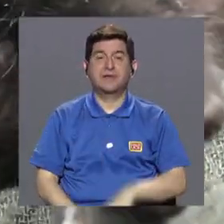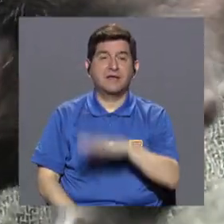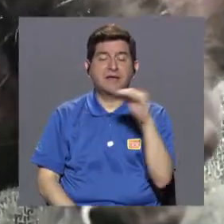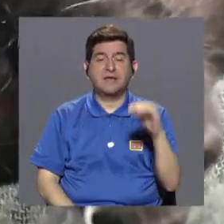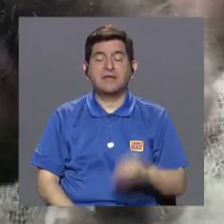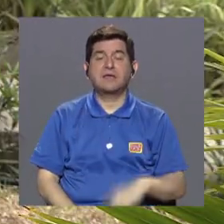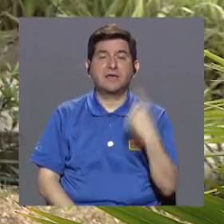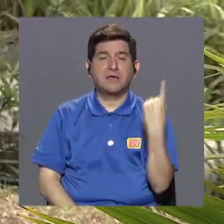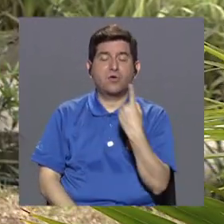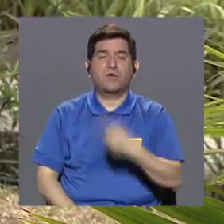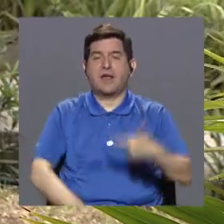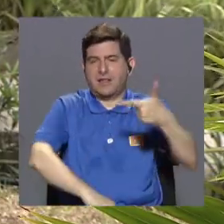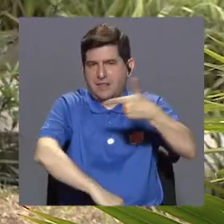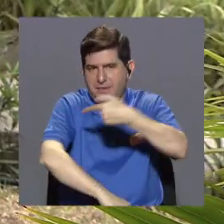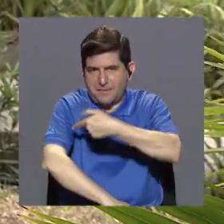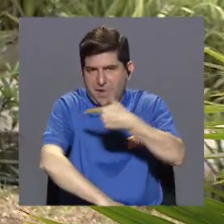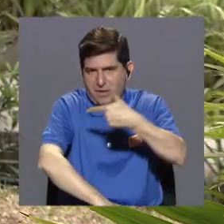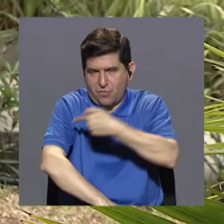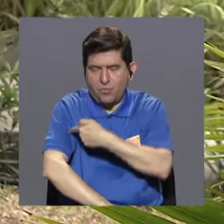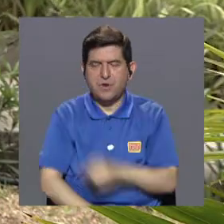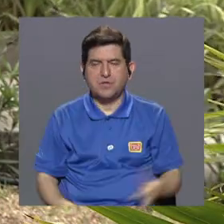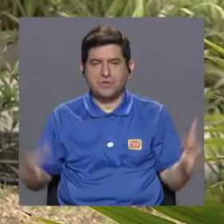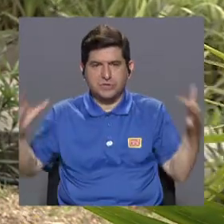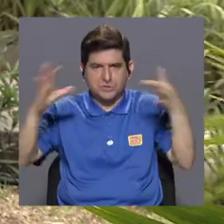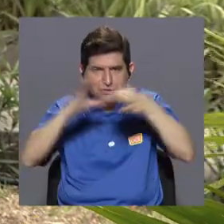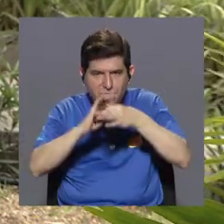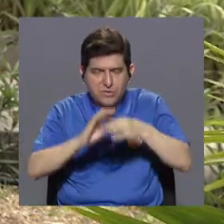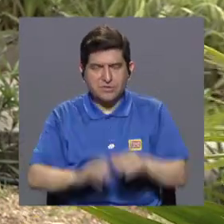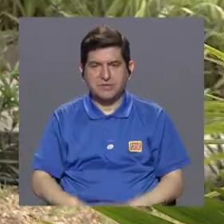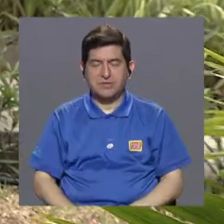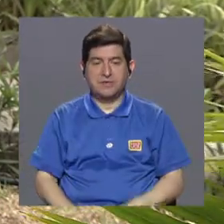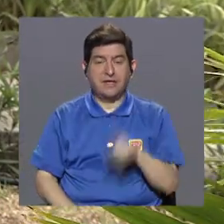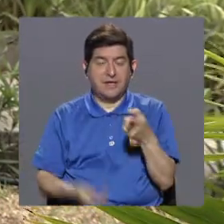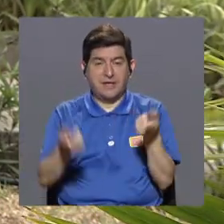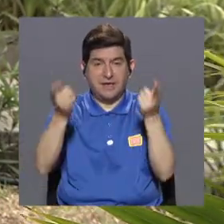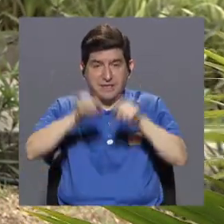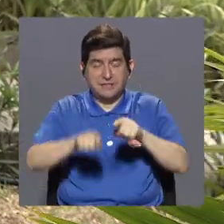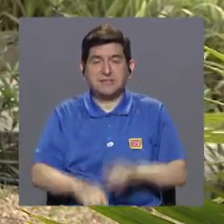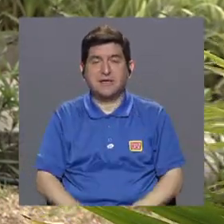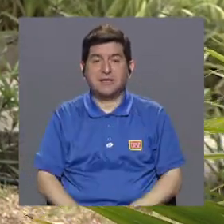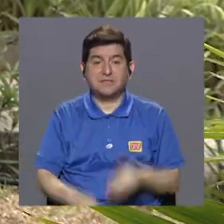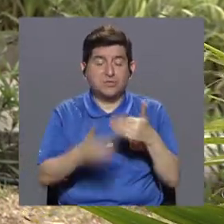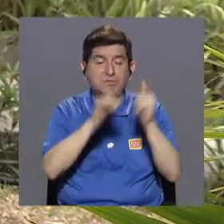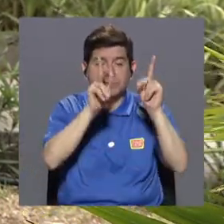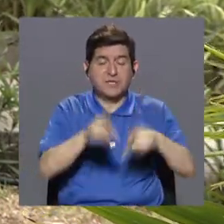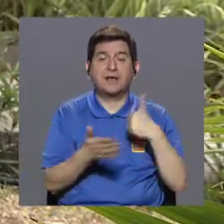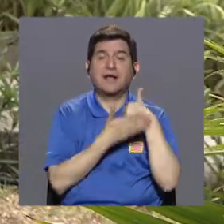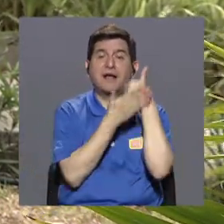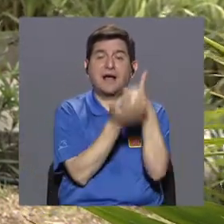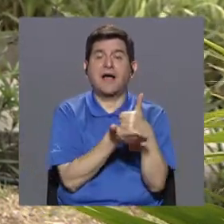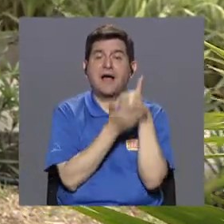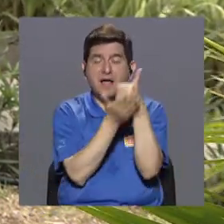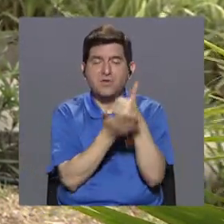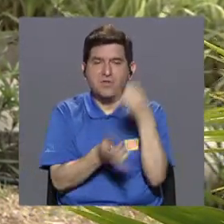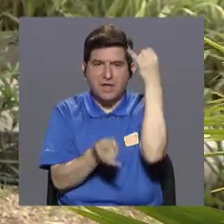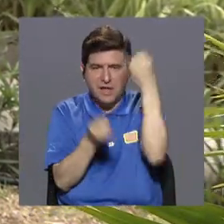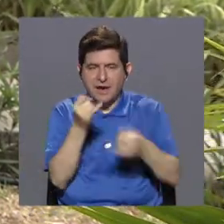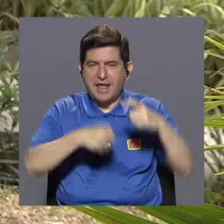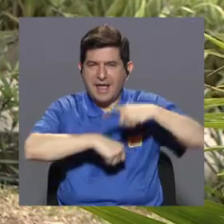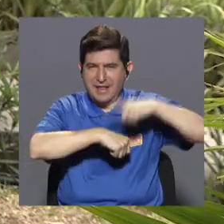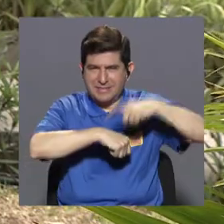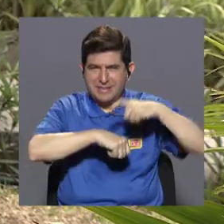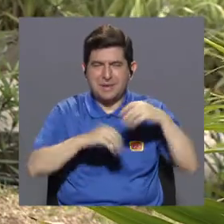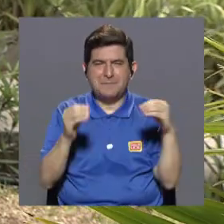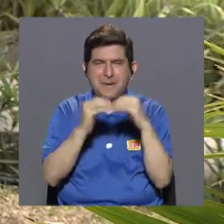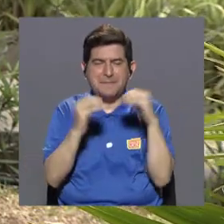lo hacemos con cada vacuna, entonces ahí vamos coordinando para estar, ¿verdad?, como más cerca del cliente para ayudarle a terminar